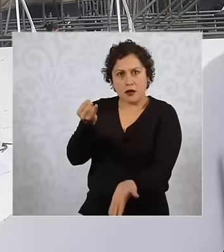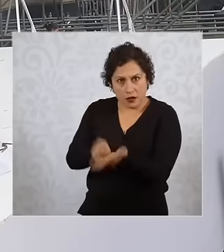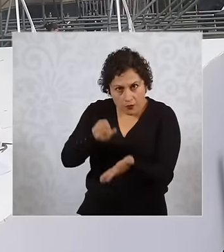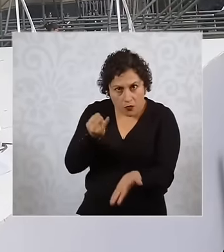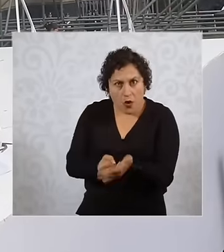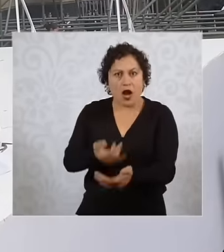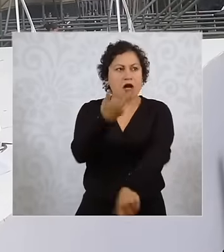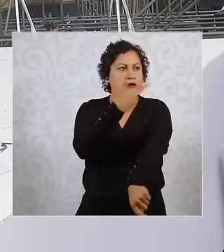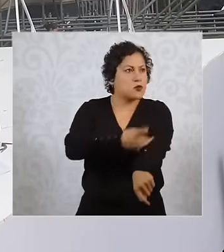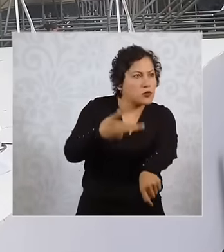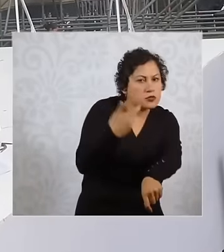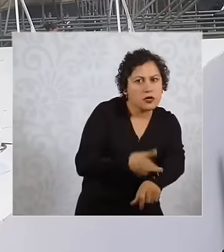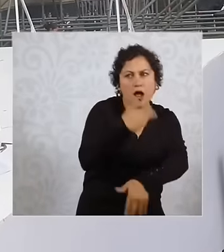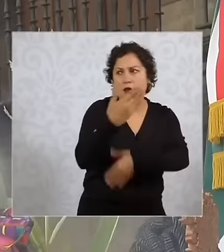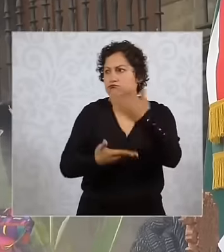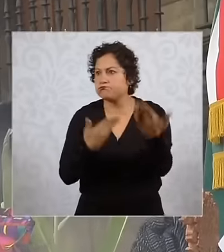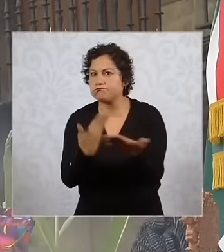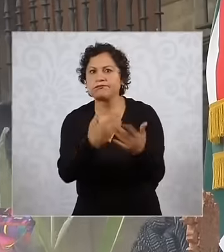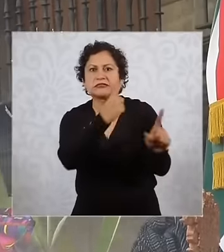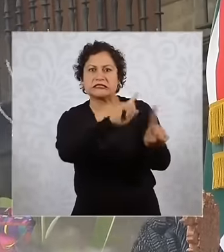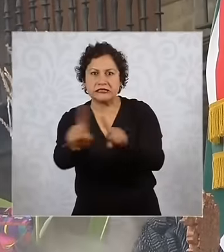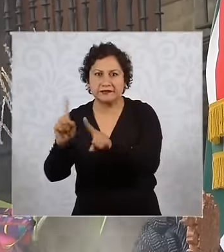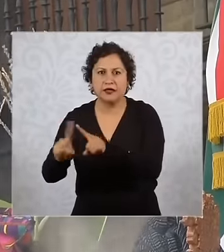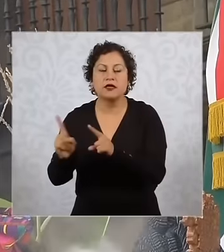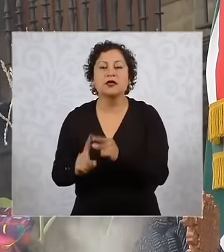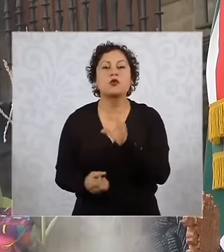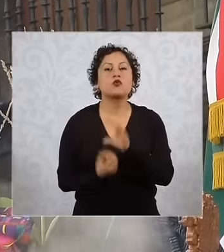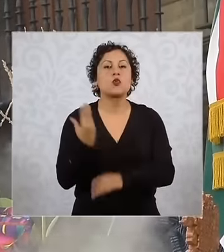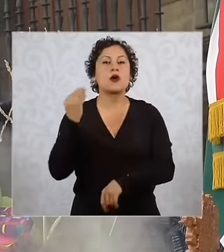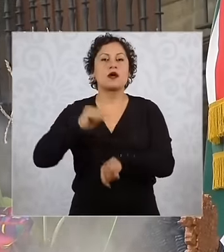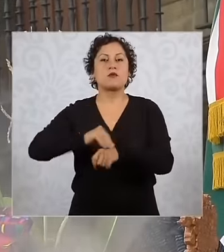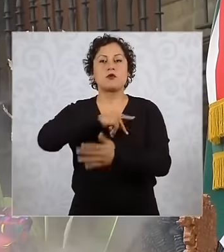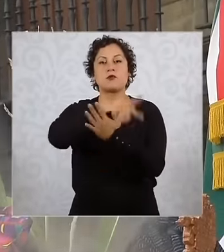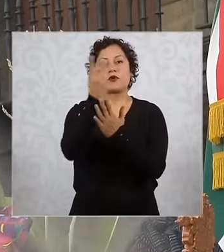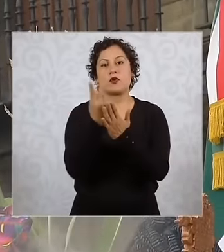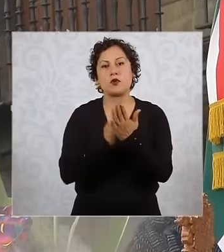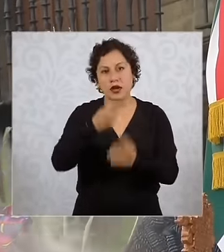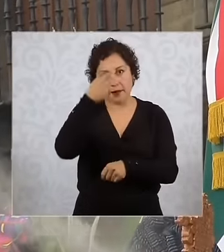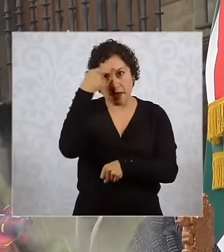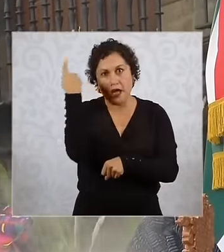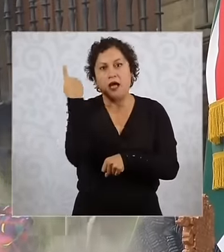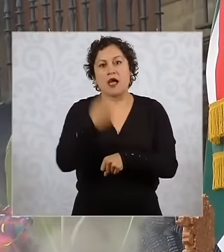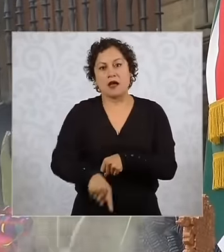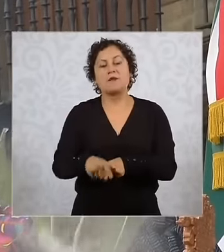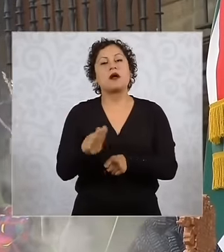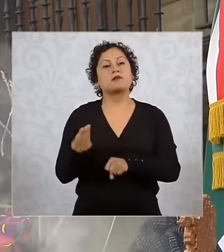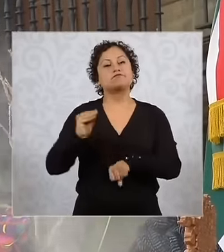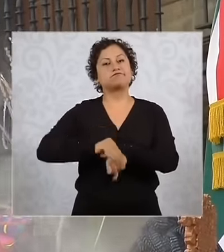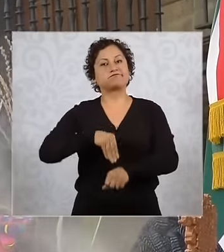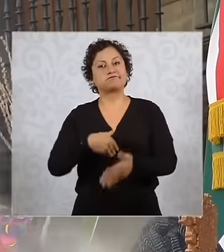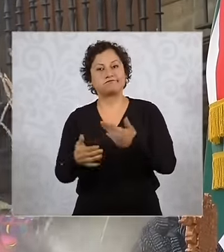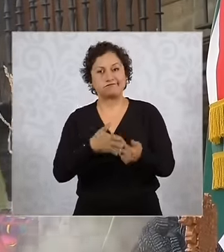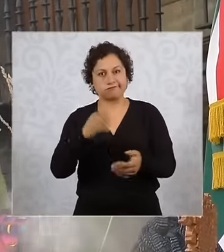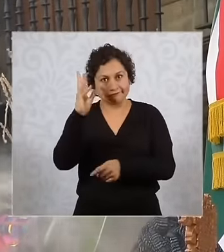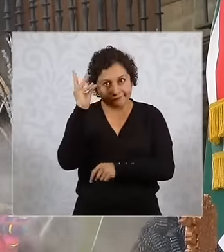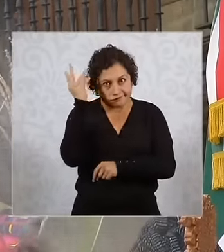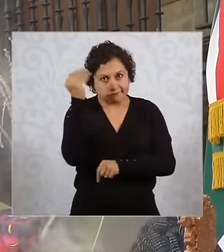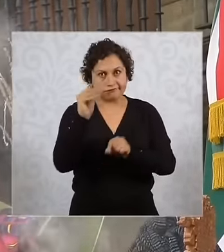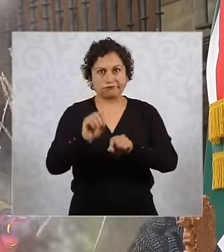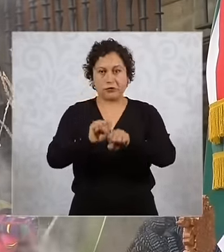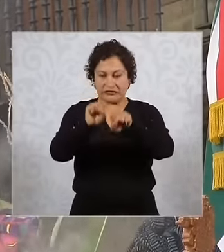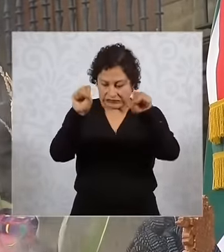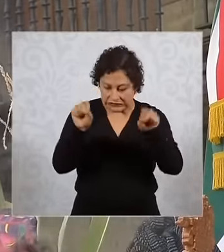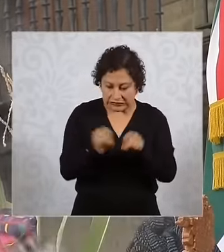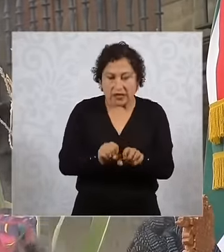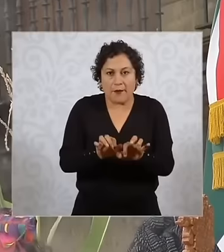servicios. Crearemos el programa de reducción y digitalización de trámites más grande